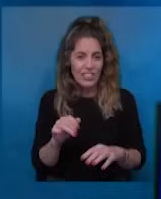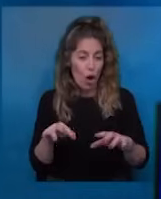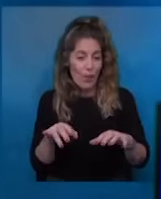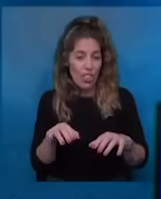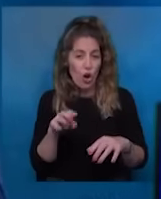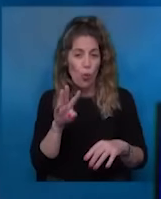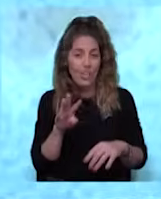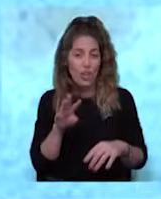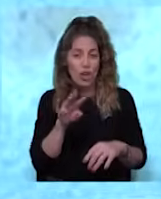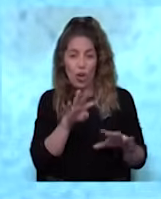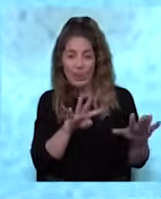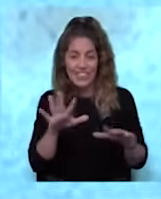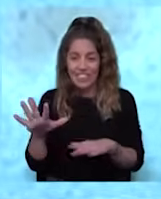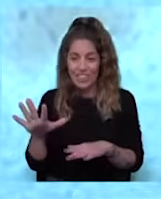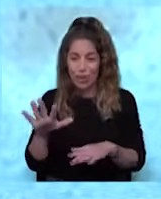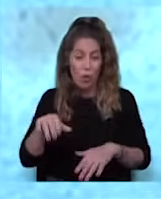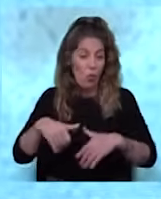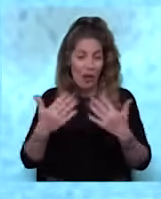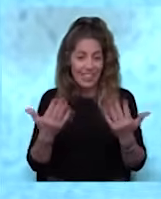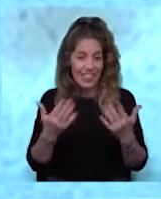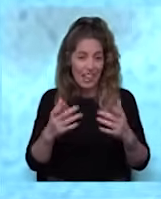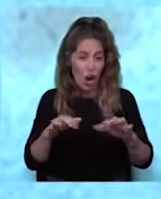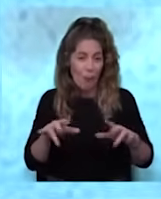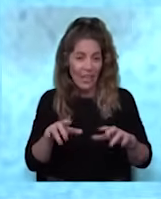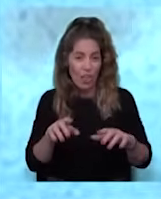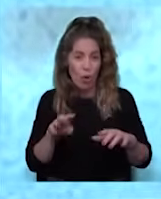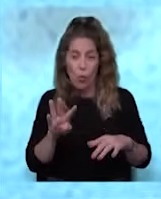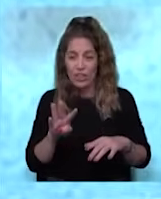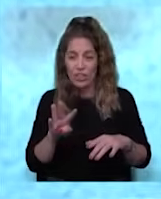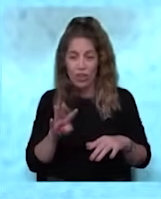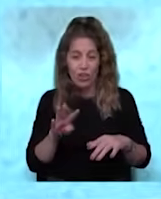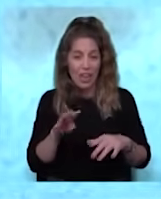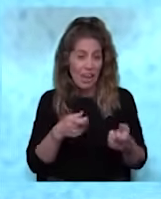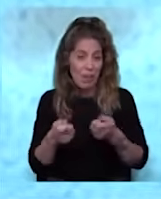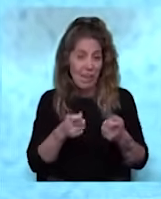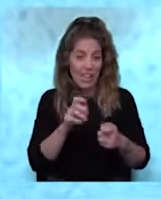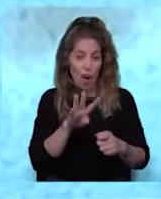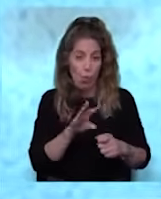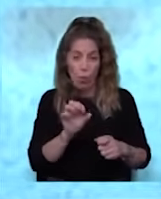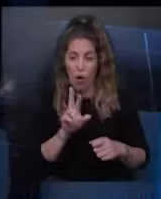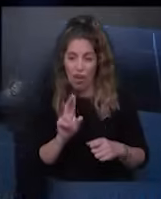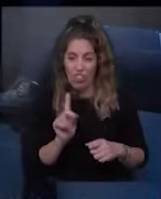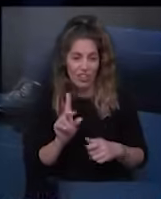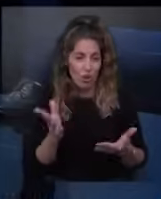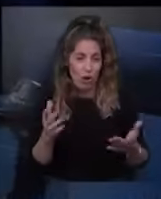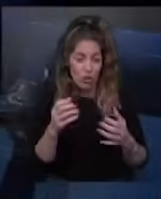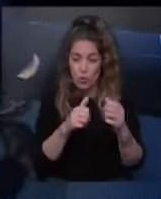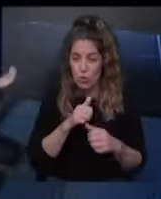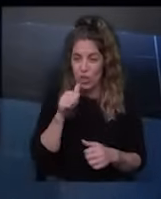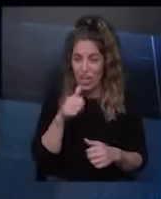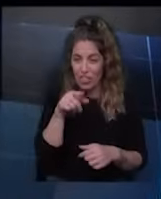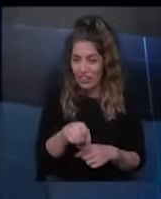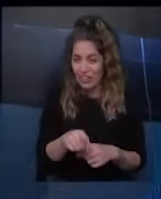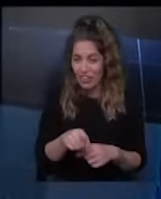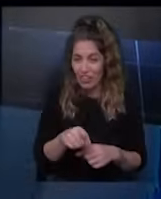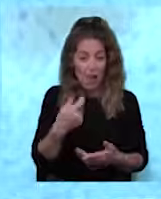op Windows cualquier operador Windows maneje World ya hoy está solucionando hoy puede estar solucionando